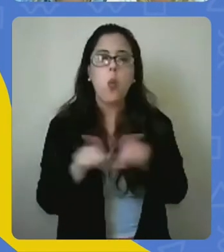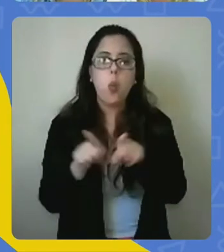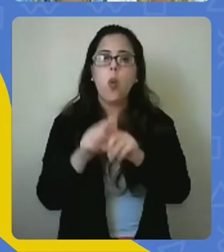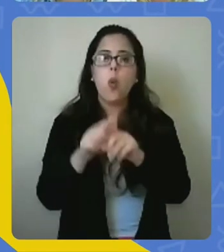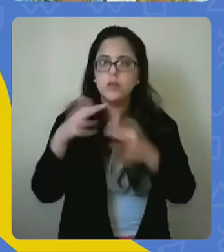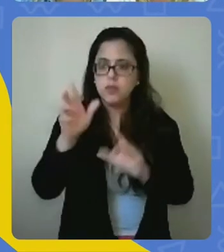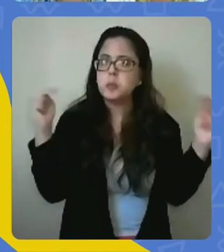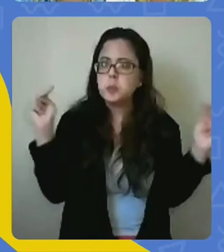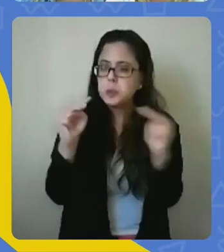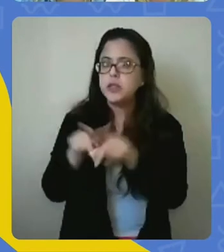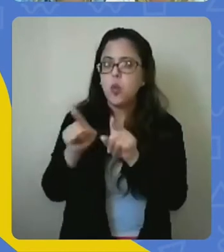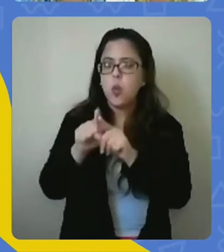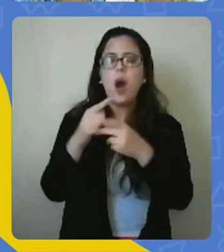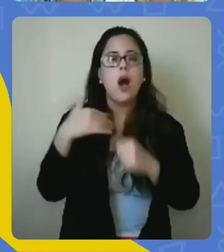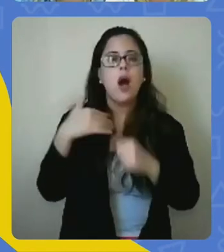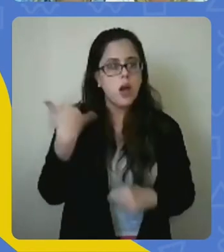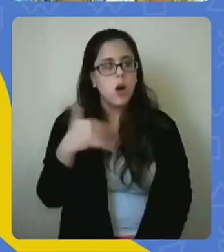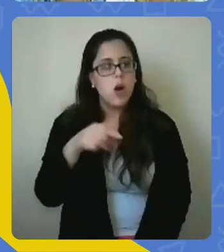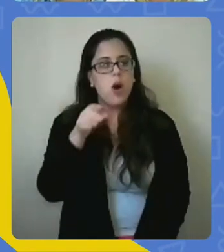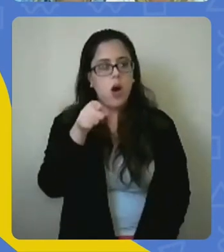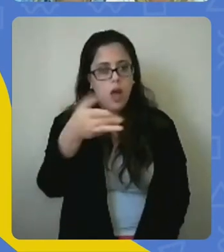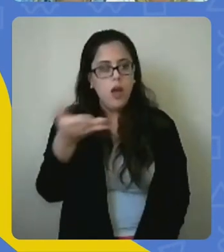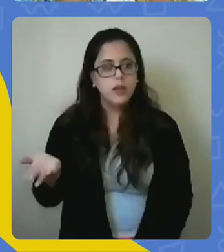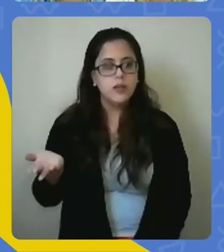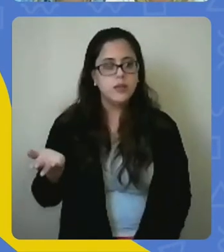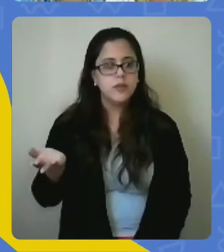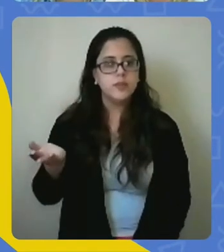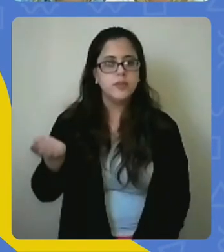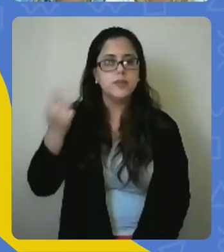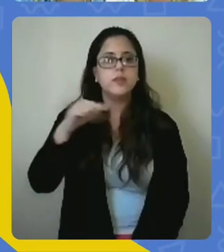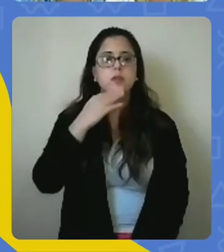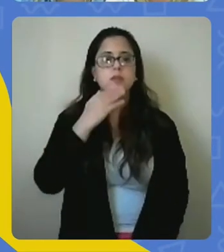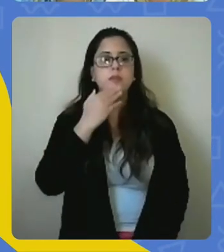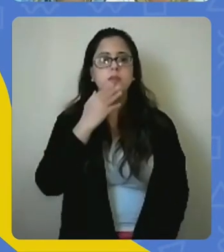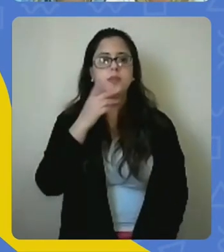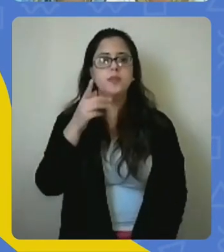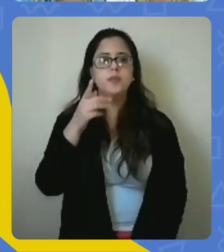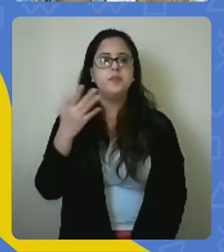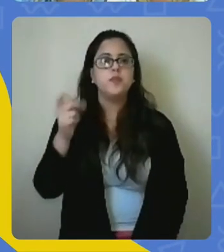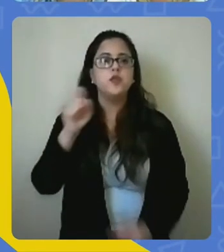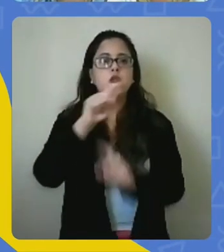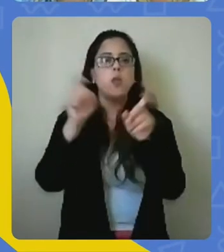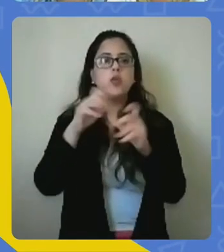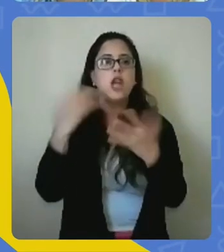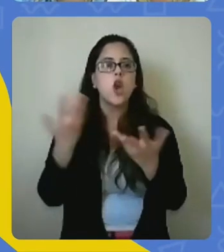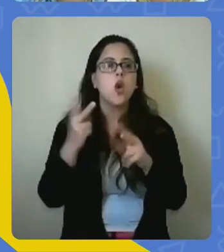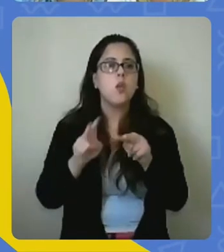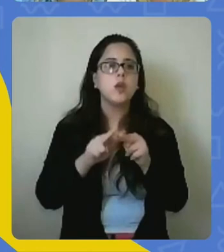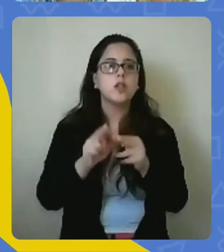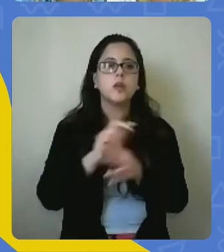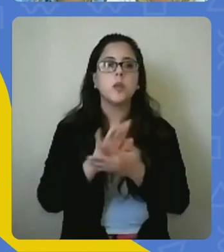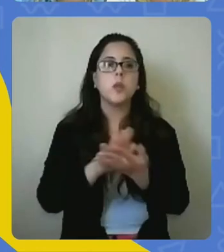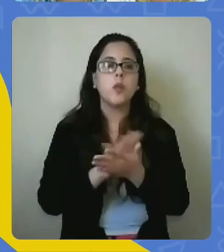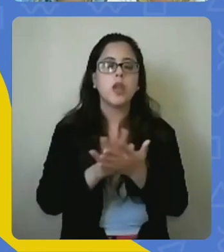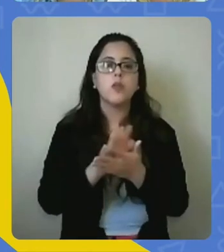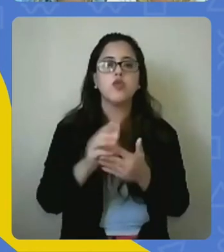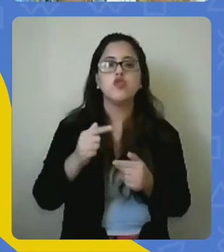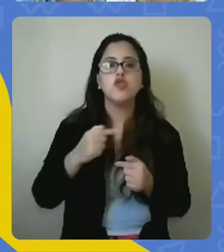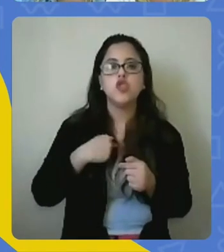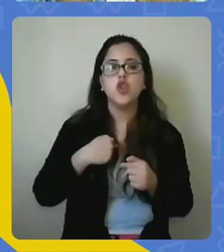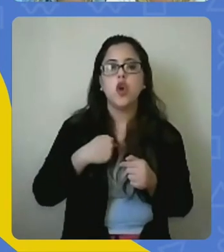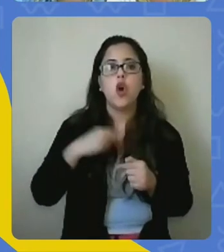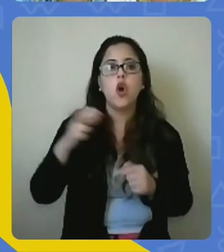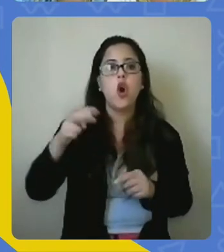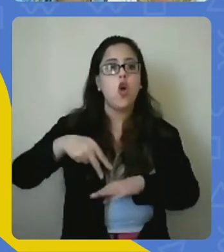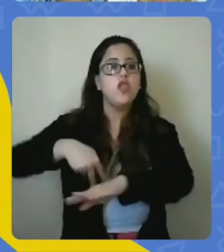que tienen, irnos un poco, cómo nos preguntan cómo hacerlo, por ejemplo, si soy del extremo norte o del extremo